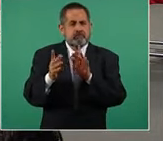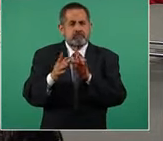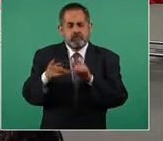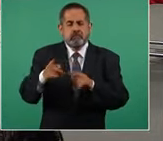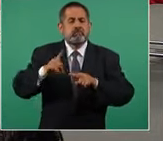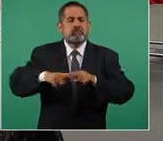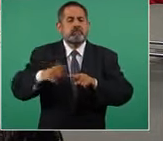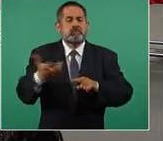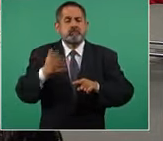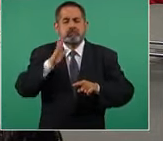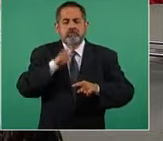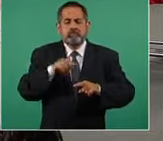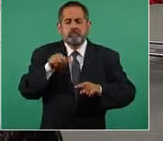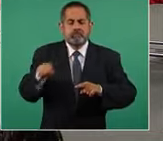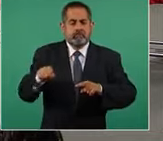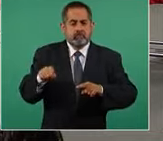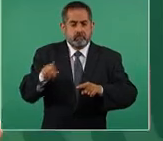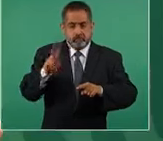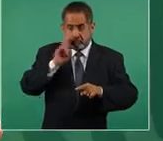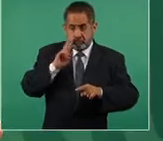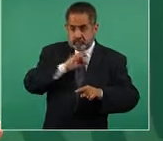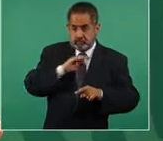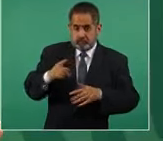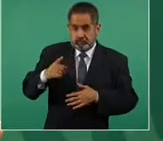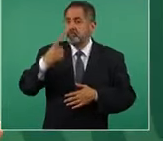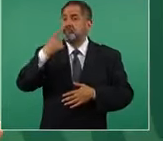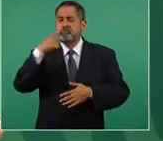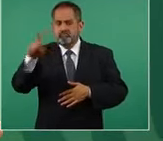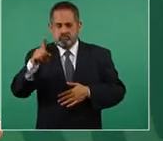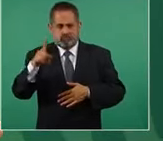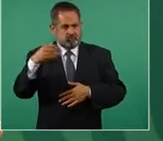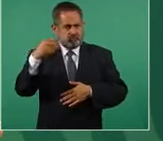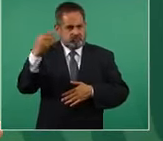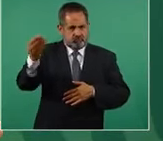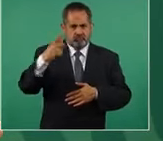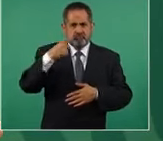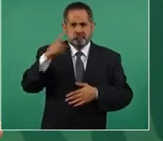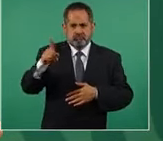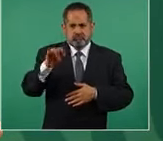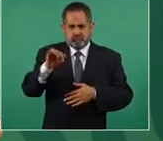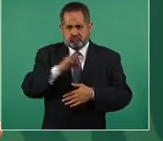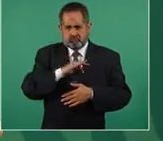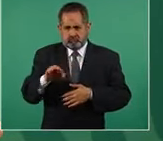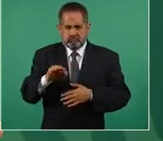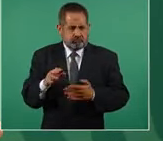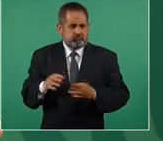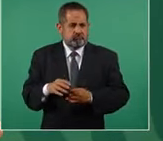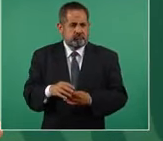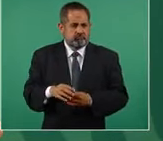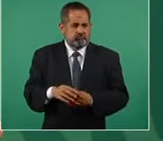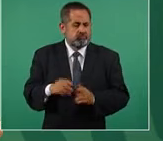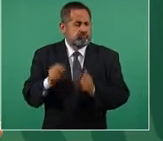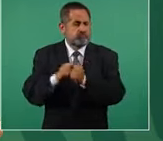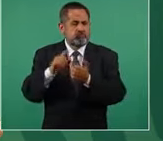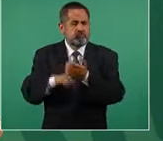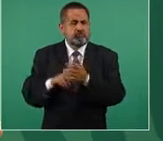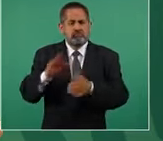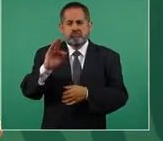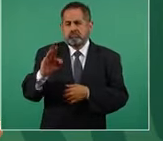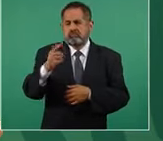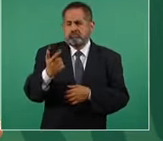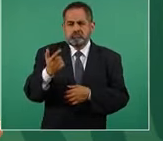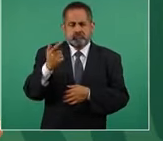actuó mal, se puede presentar una denuncia en la